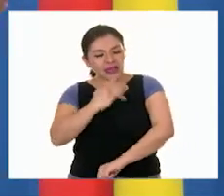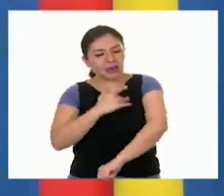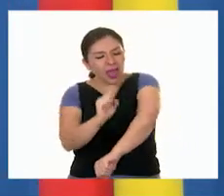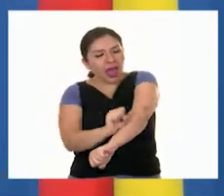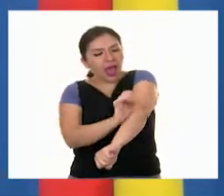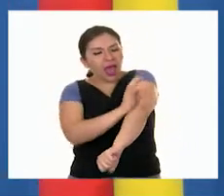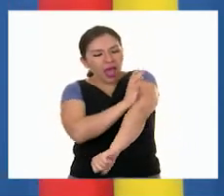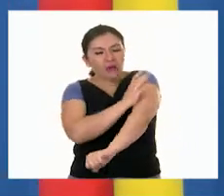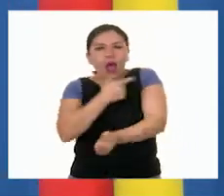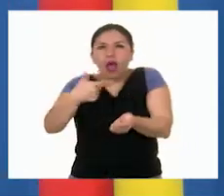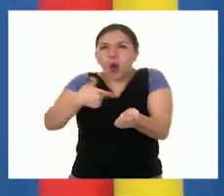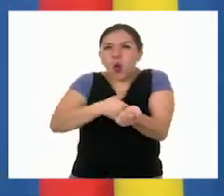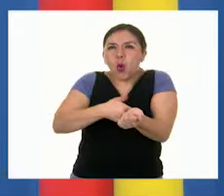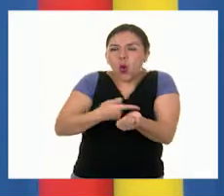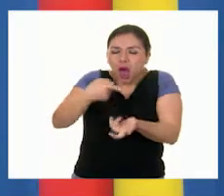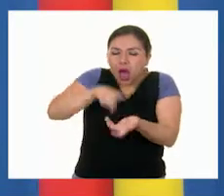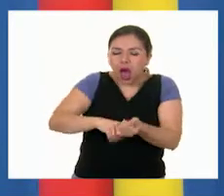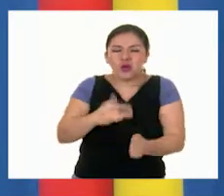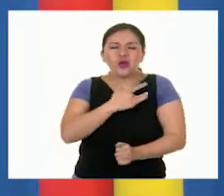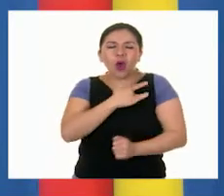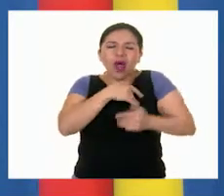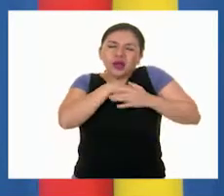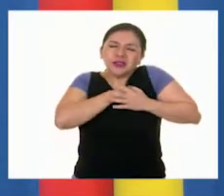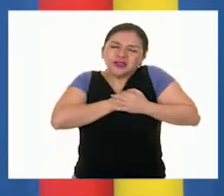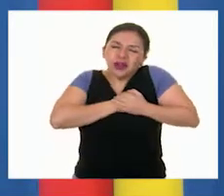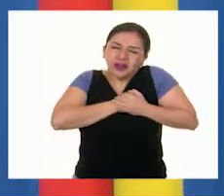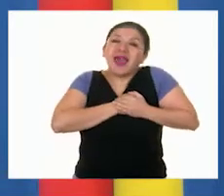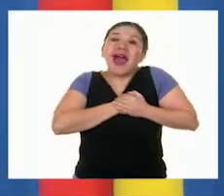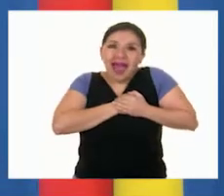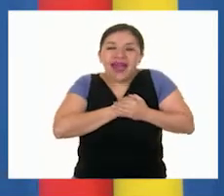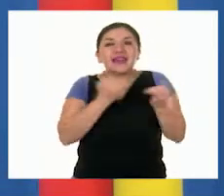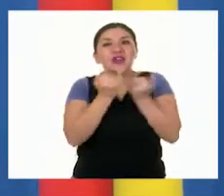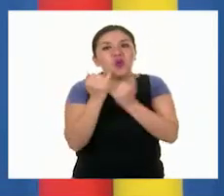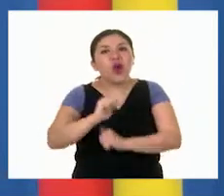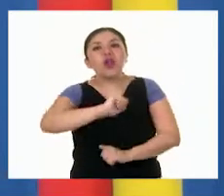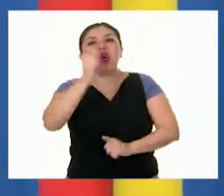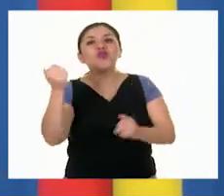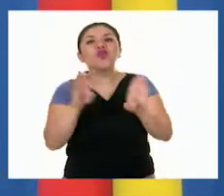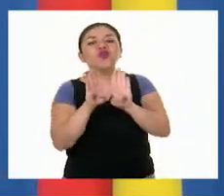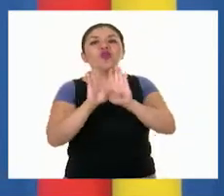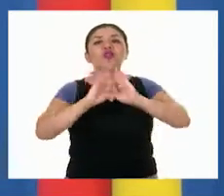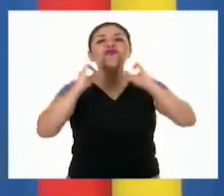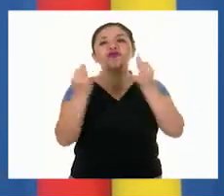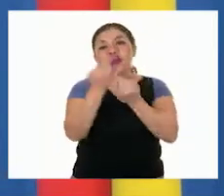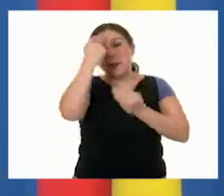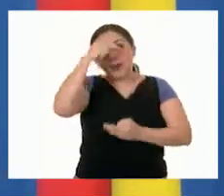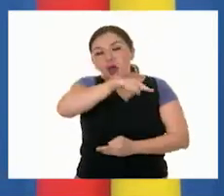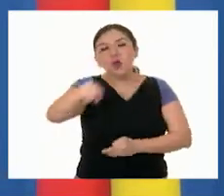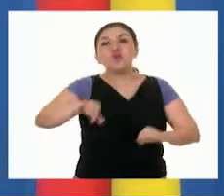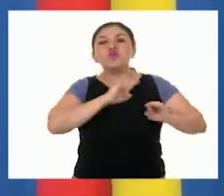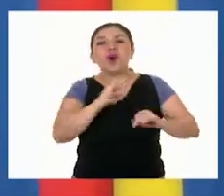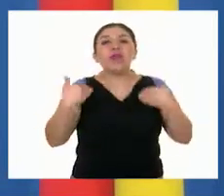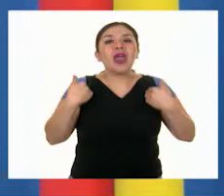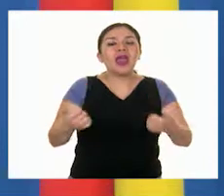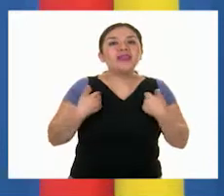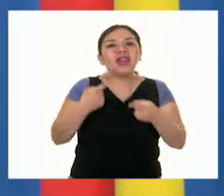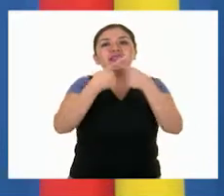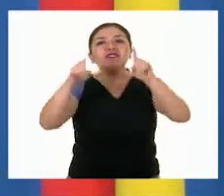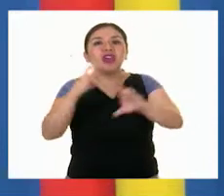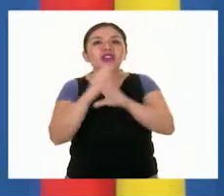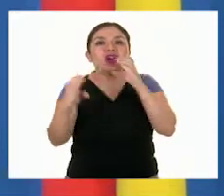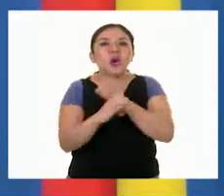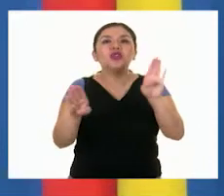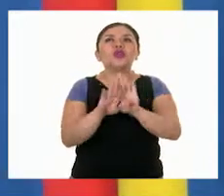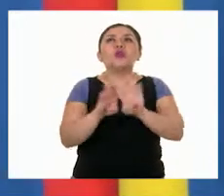vez permanecen ocultos en el fondo de nuestro corazón, debe haber formas literarias que nos permitan reflejar otras cosas, como